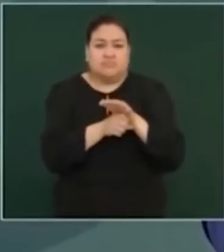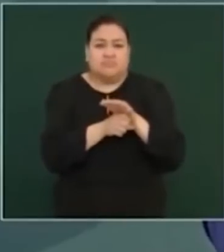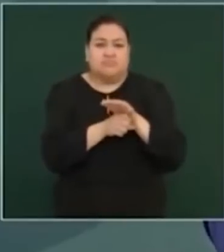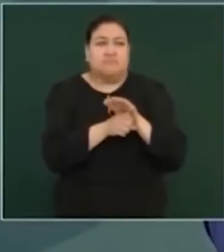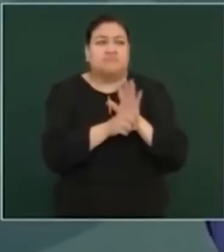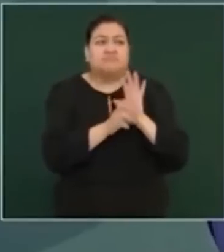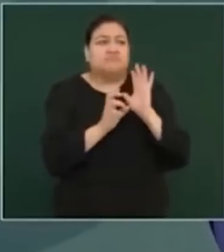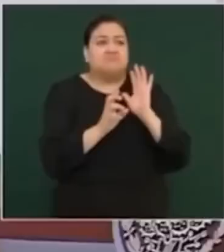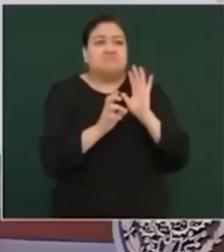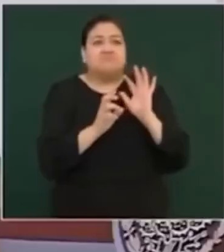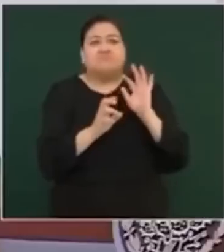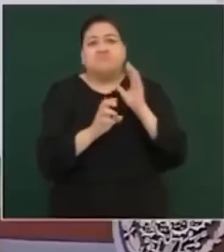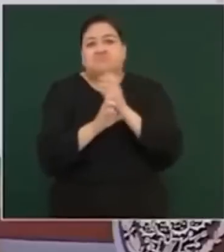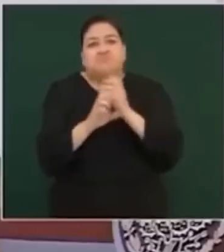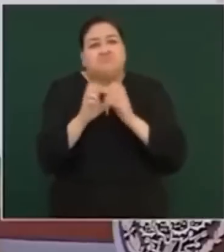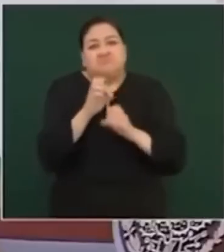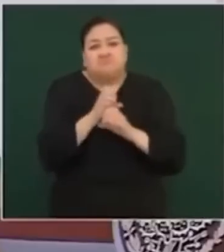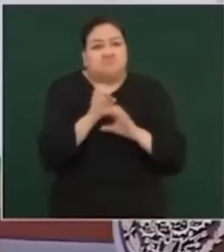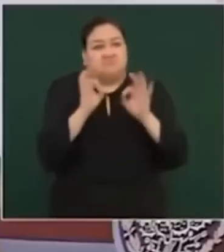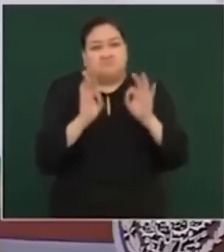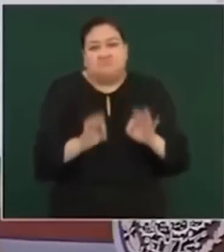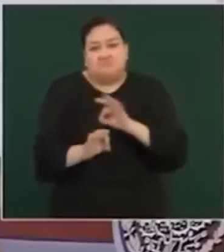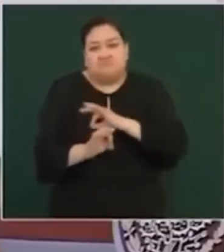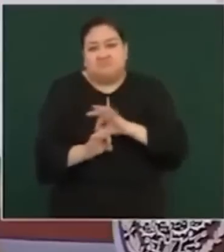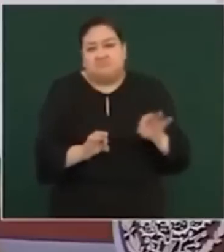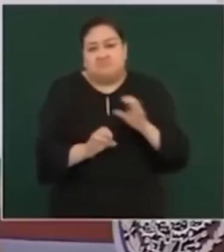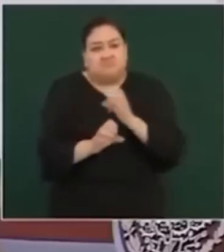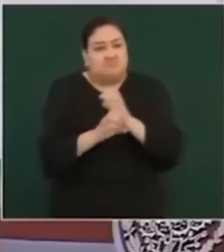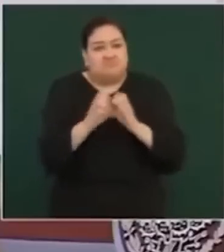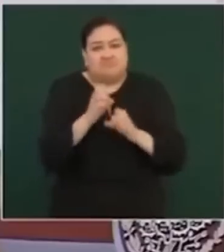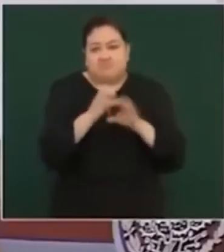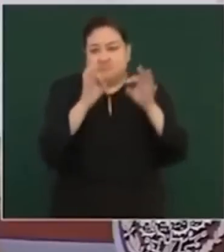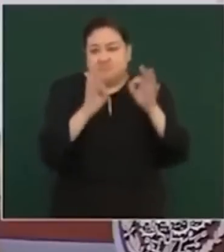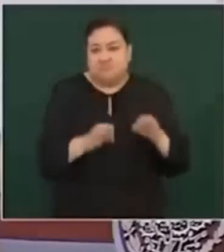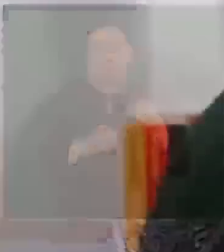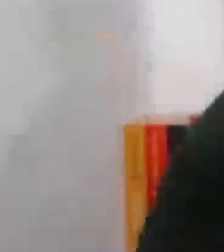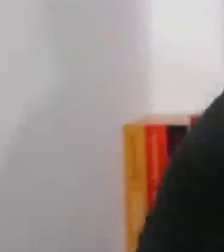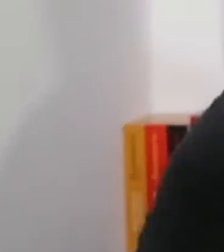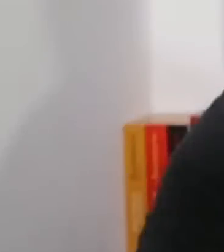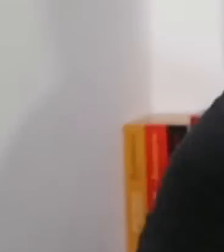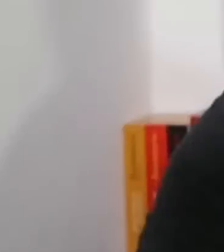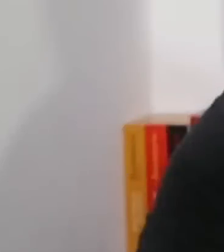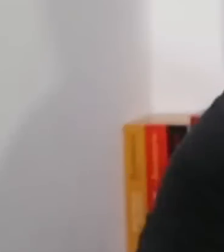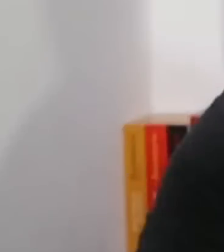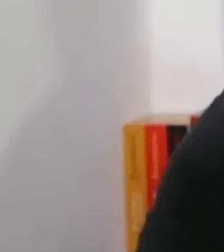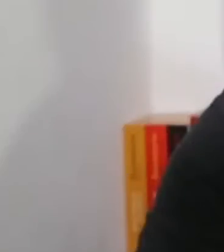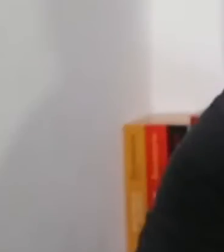pues sustancias o fentanilo utilizado para fines médicos.